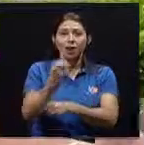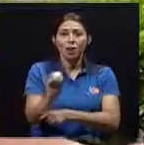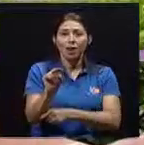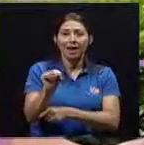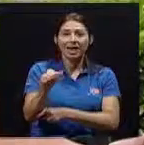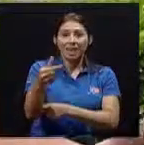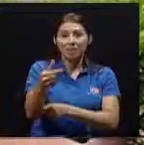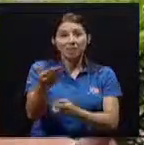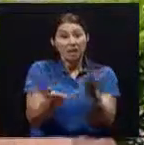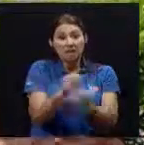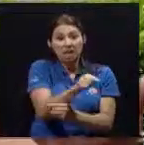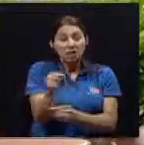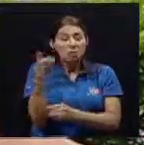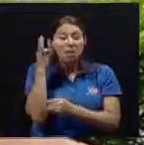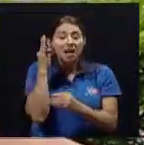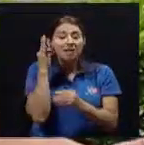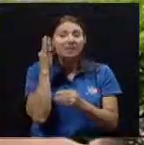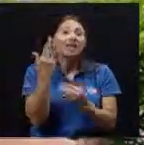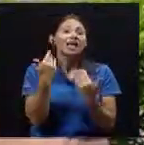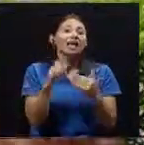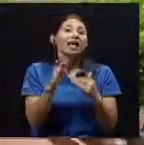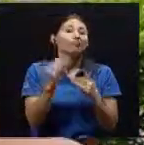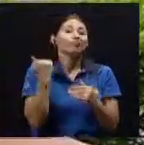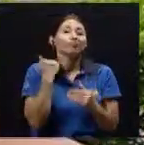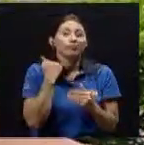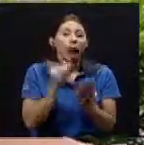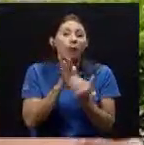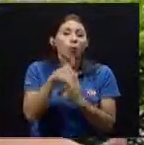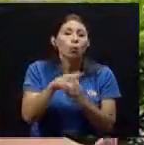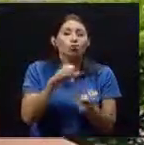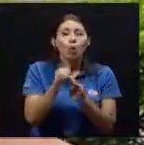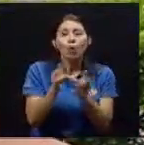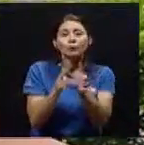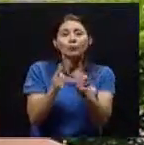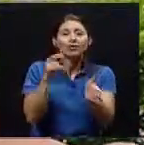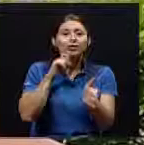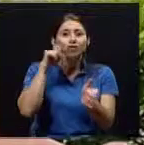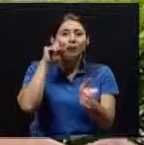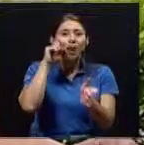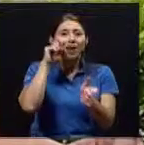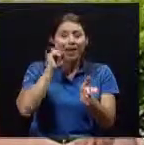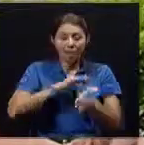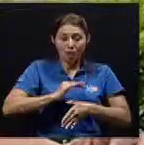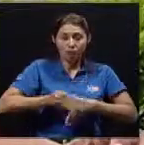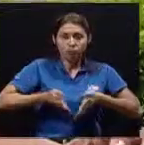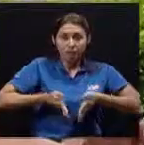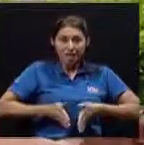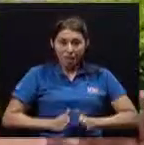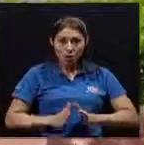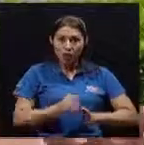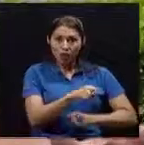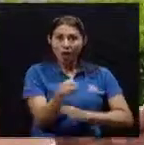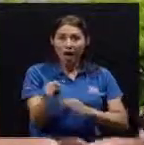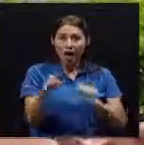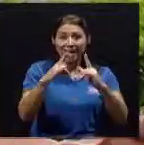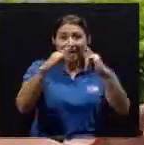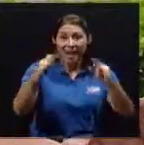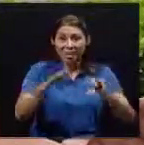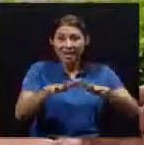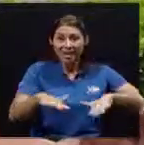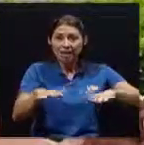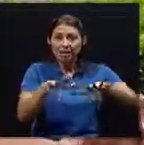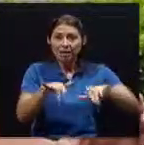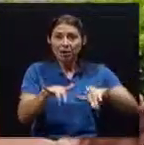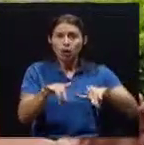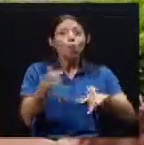chicas que han sido víctimas de abuso o víctimas de explotación sexual, que tienen sus hijos, están en albergues, uno conversa con ellos